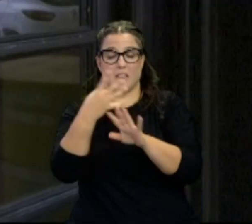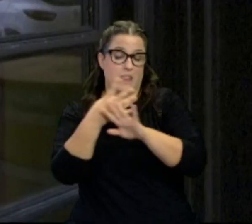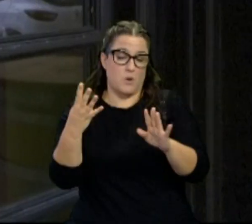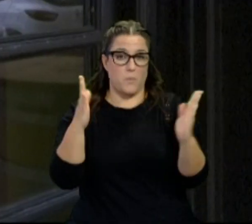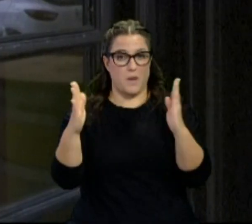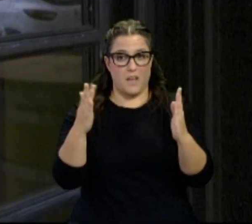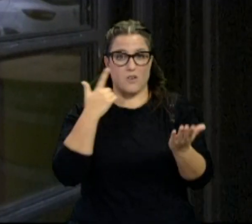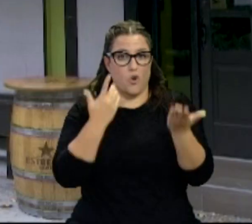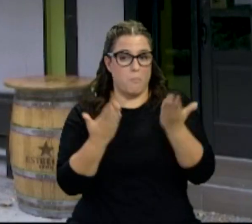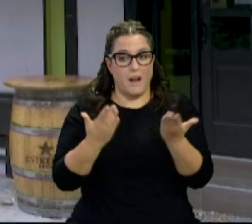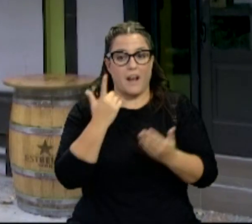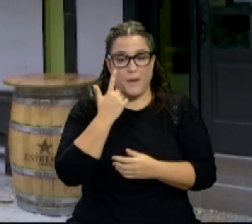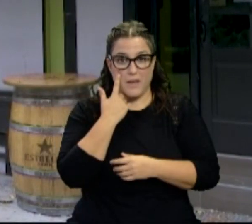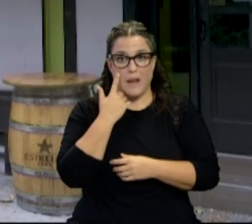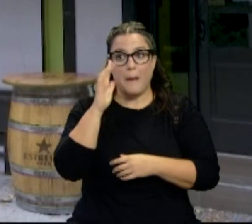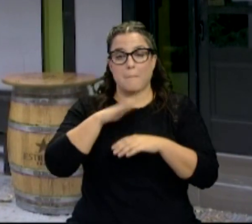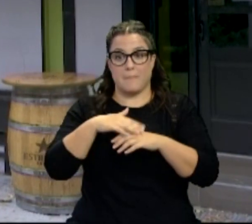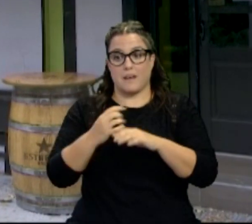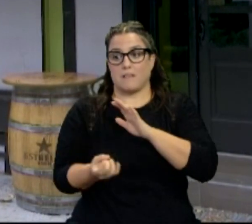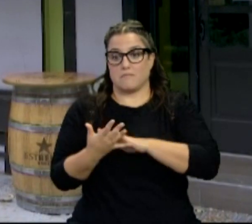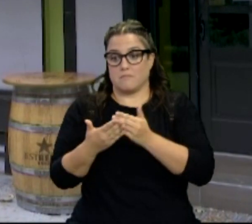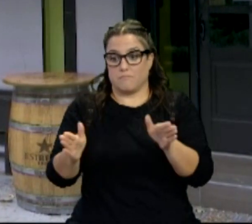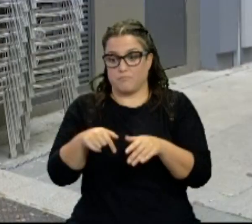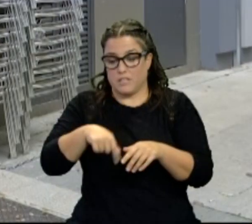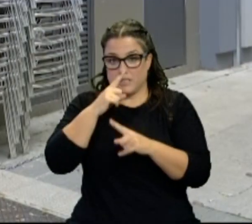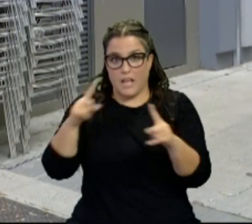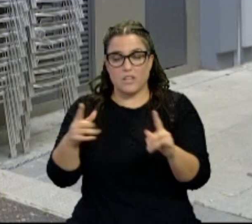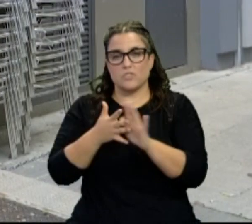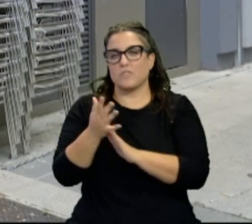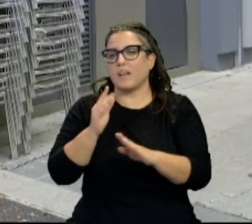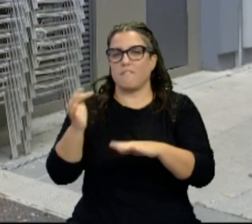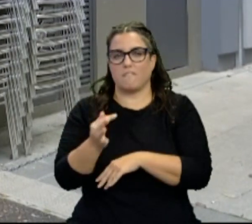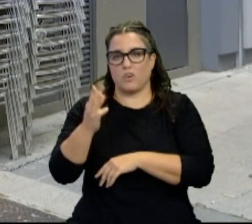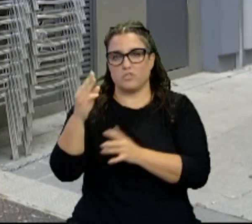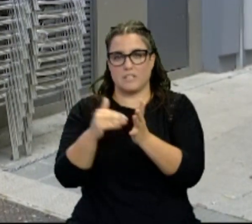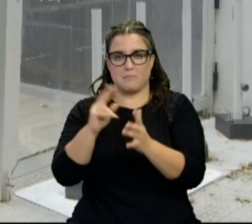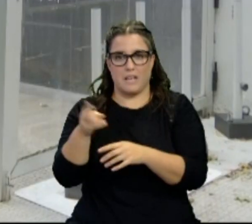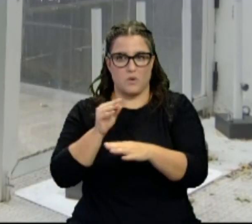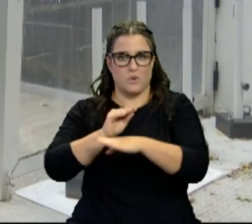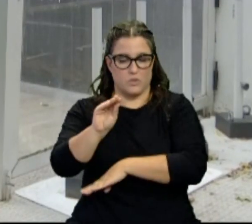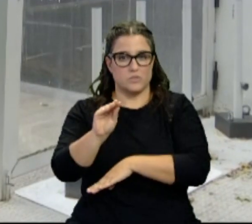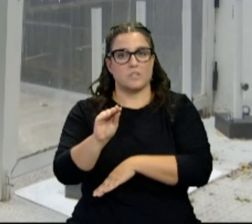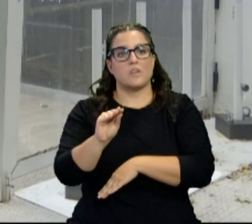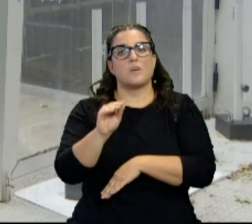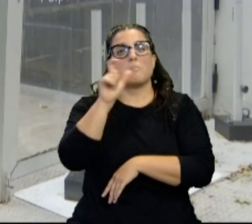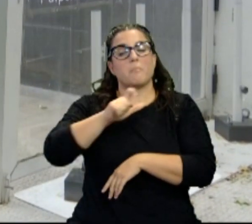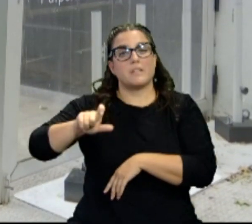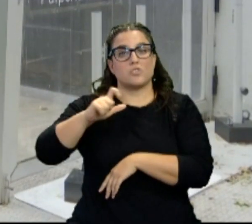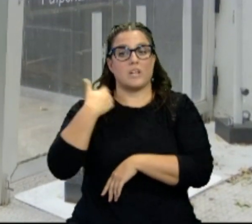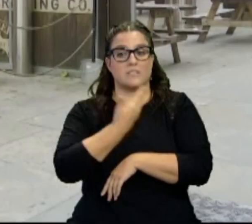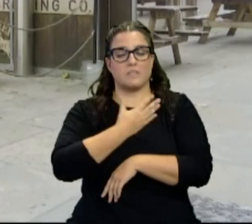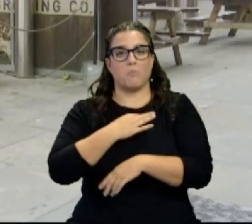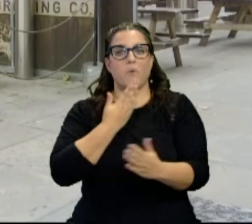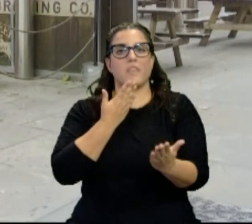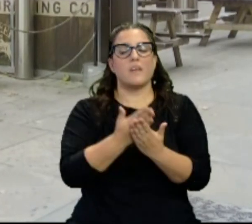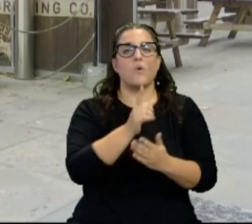marzo de este año, se abonará una cantidad fija de casi 3.000 euros. Los afectados podrán presentar las solicitudes entre el 1 y el 15 de diciembre